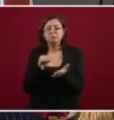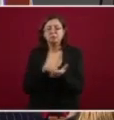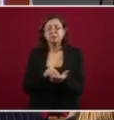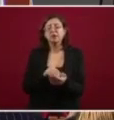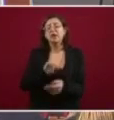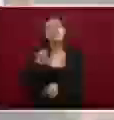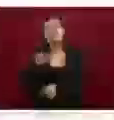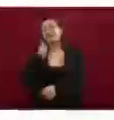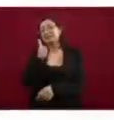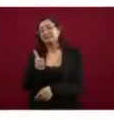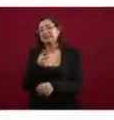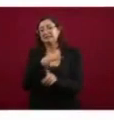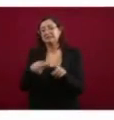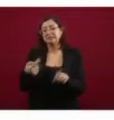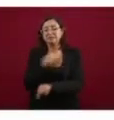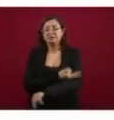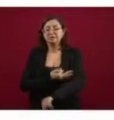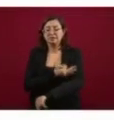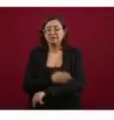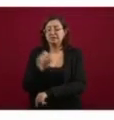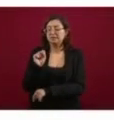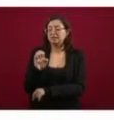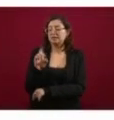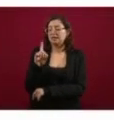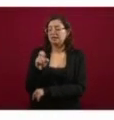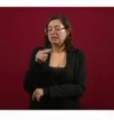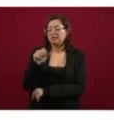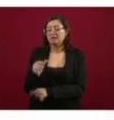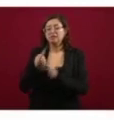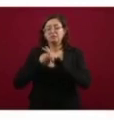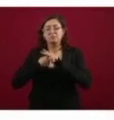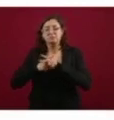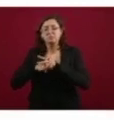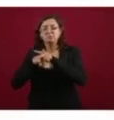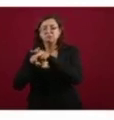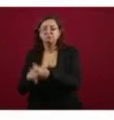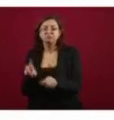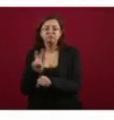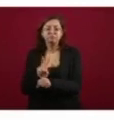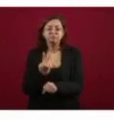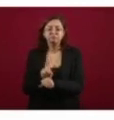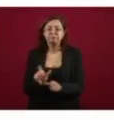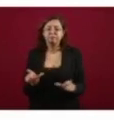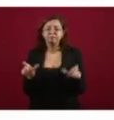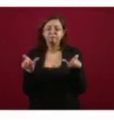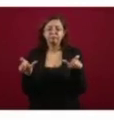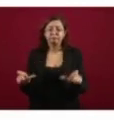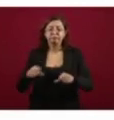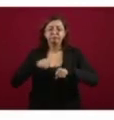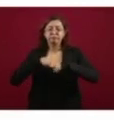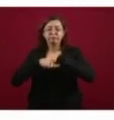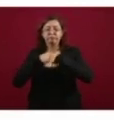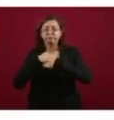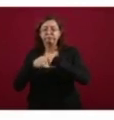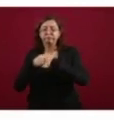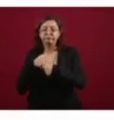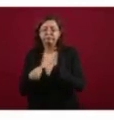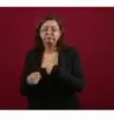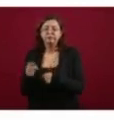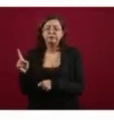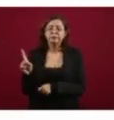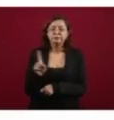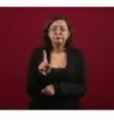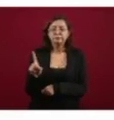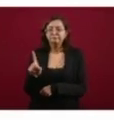18:30 horas, Sedena inició patrullaje en los límites de Chihuahua y Sonora. A